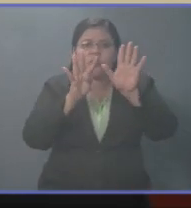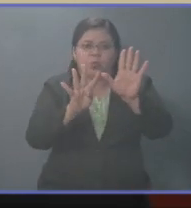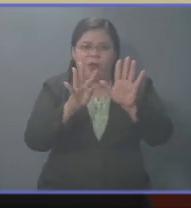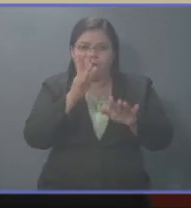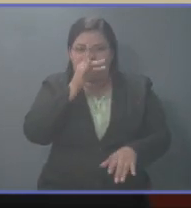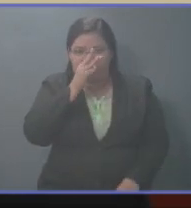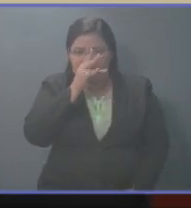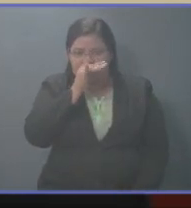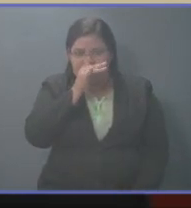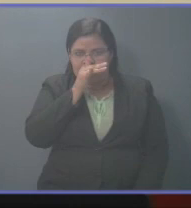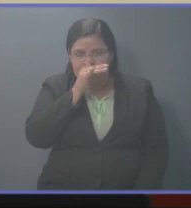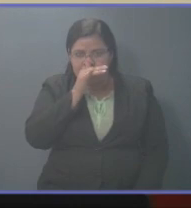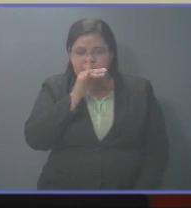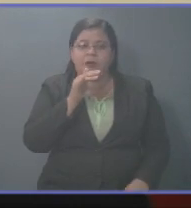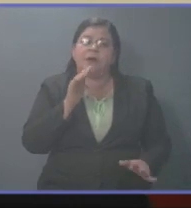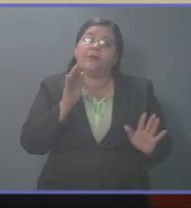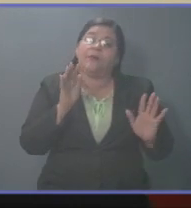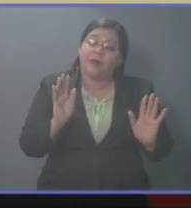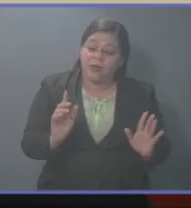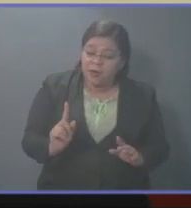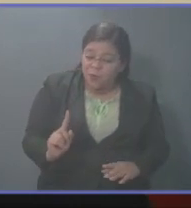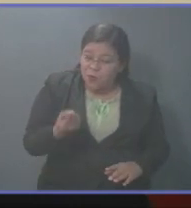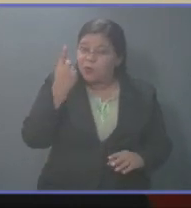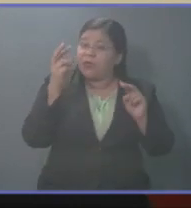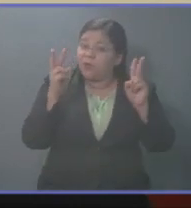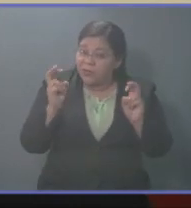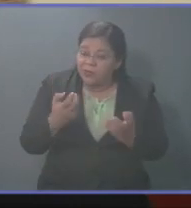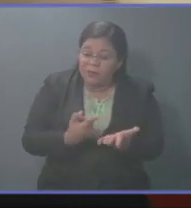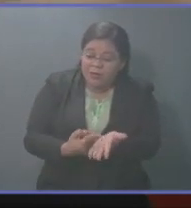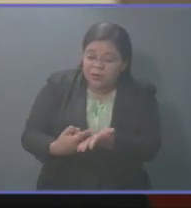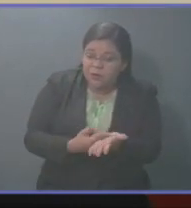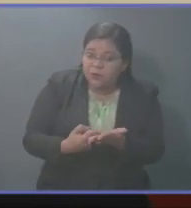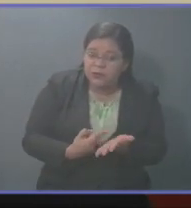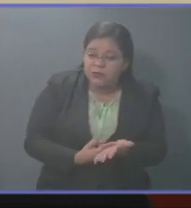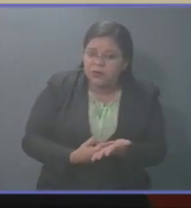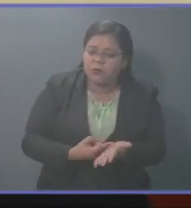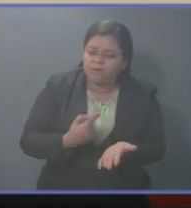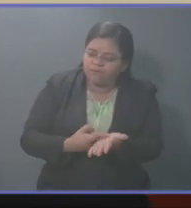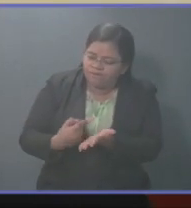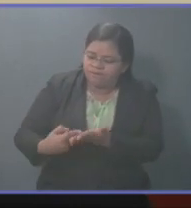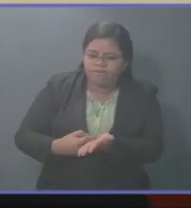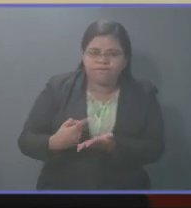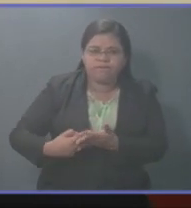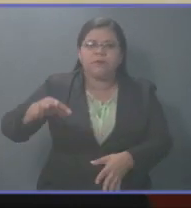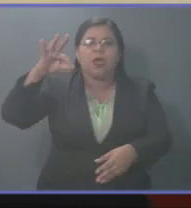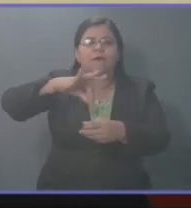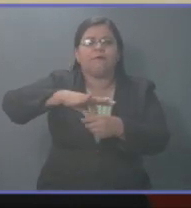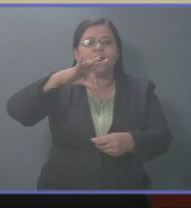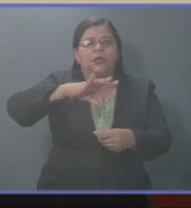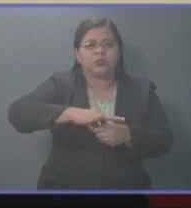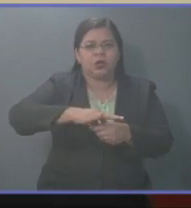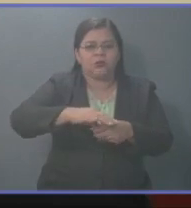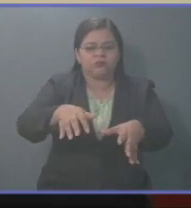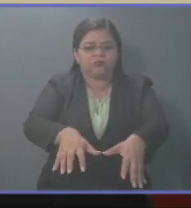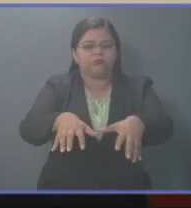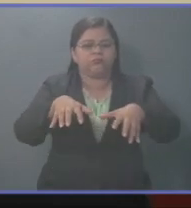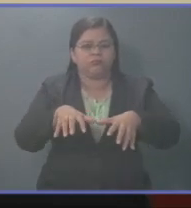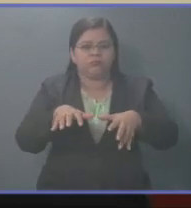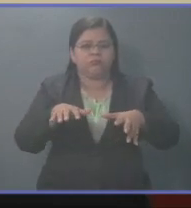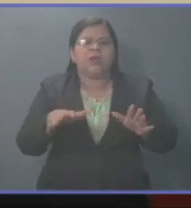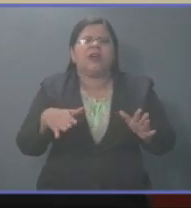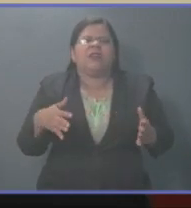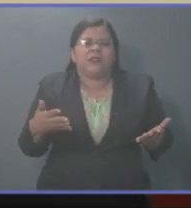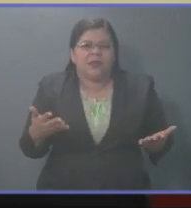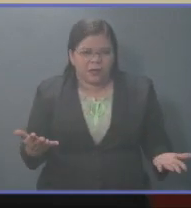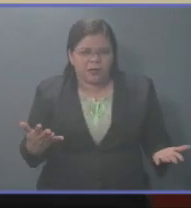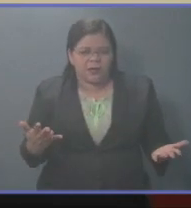2020 y someta como único punto de conocimiento, debate y votación del Pleno de los